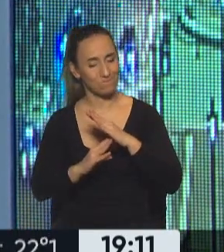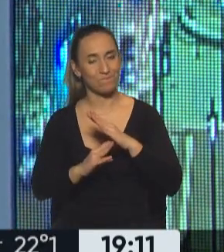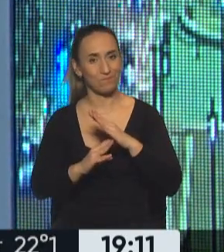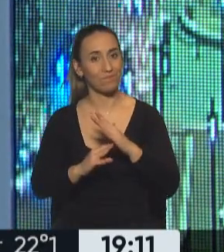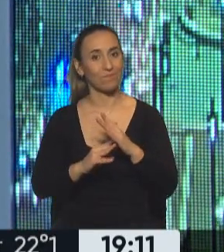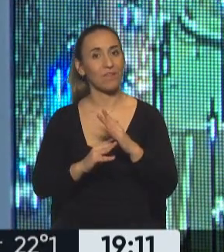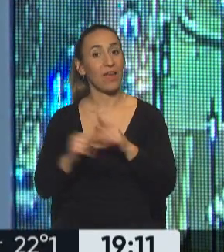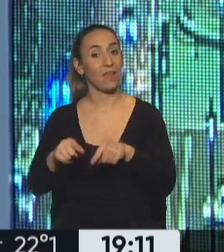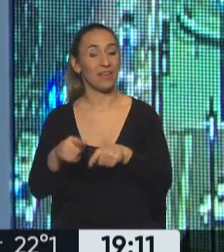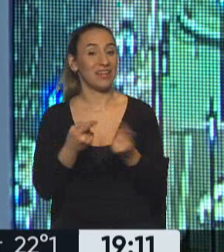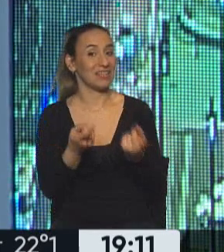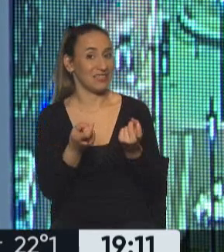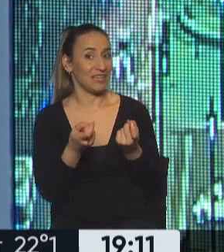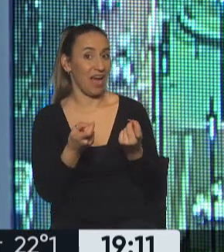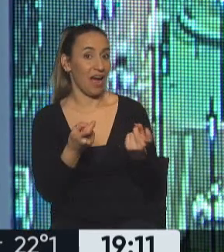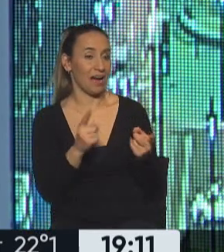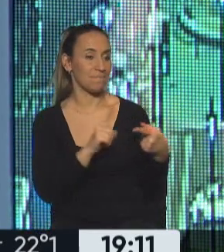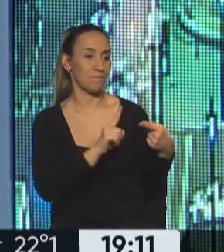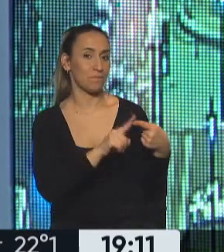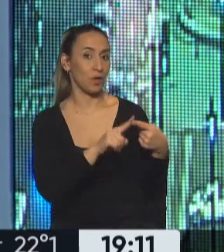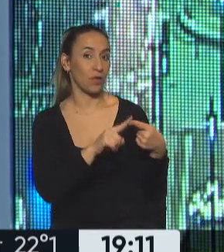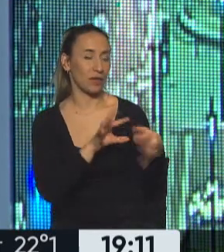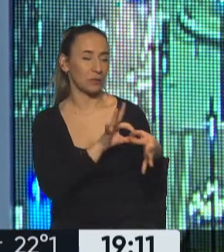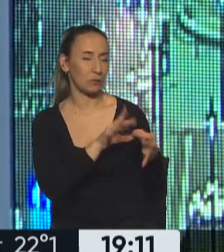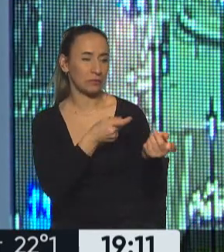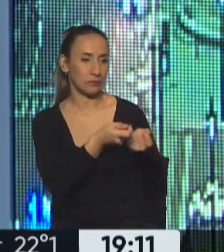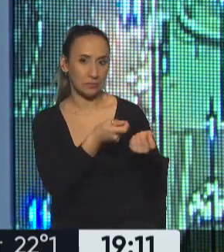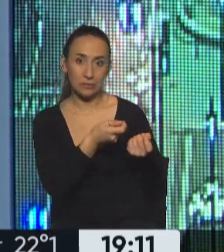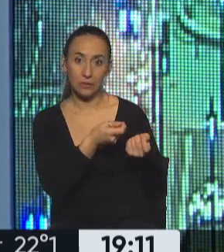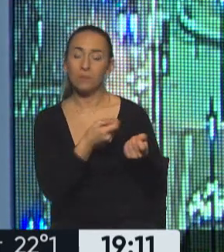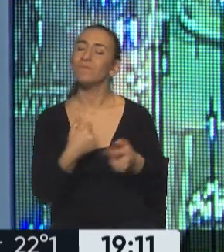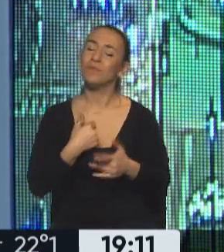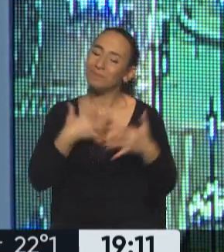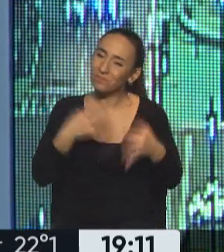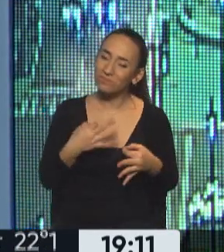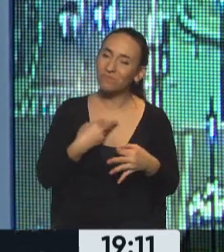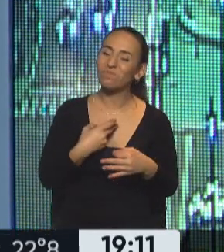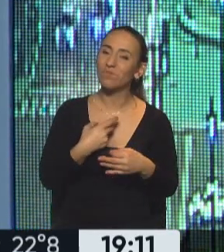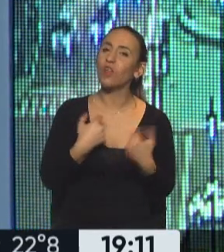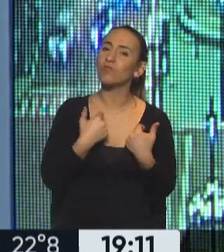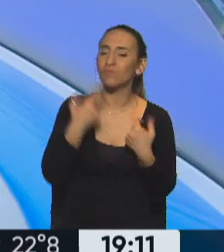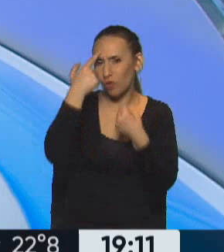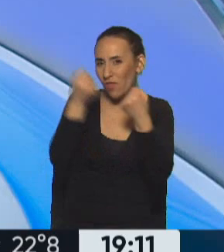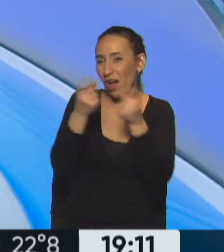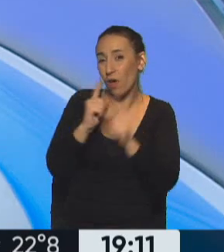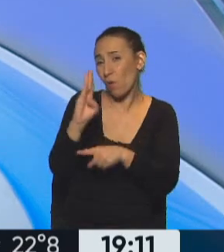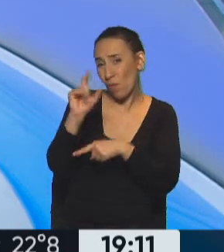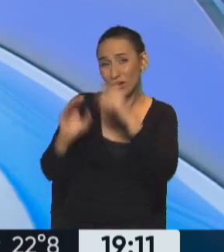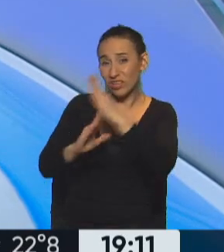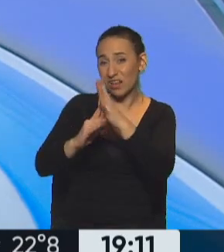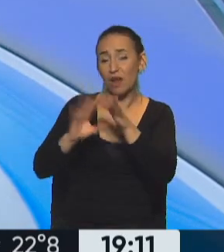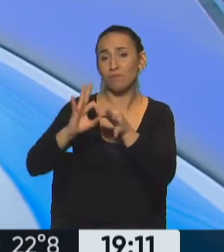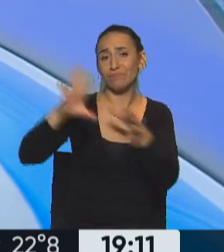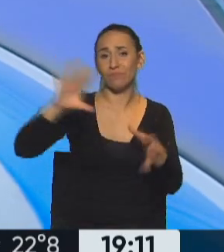con determinadas... digamos, yo siempre estuve en contra de la autonomía del Banco Central porque el Banco Central tiene que estar alineado con el